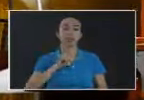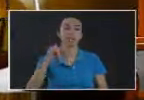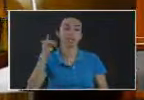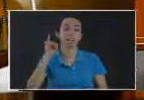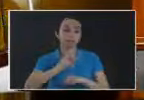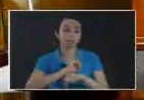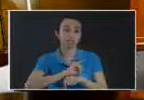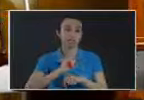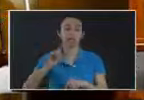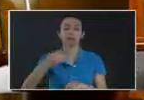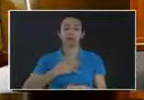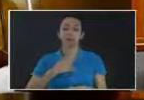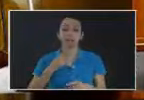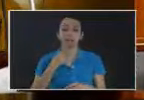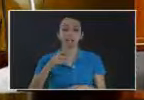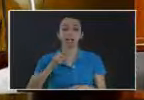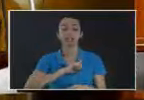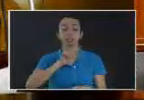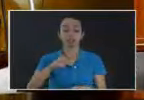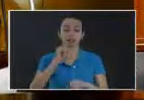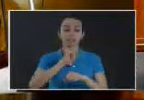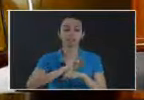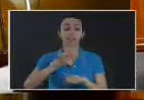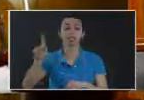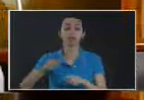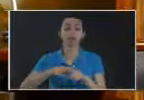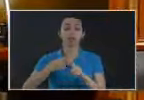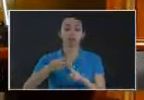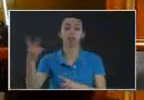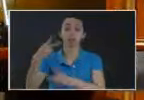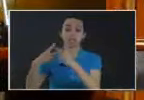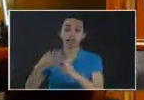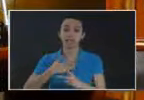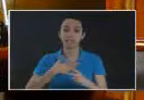en iglesia. Si cuando viene a mi casa me viene a pegar.